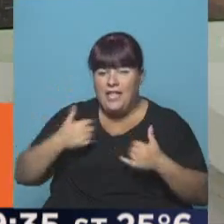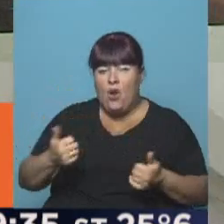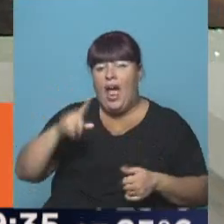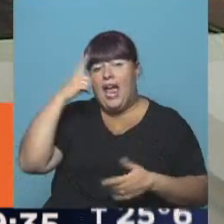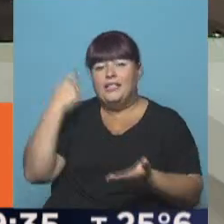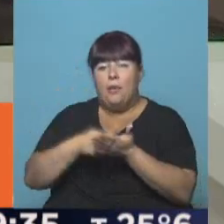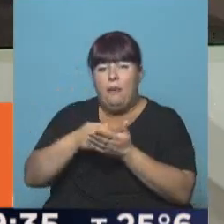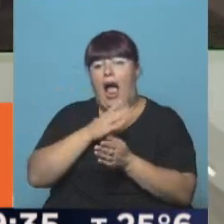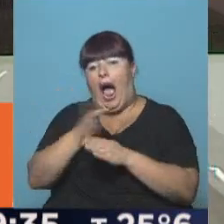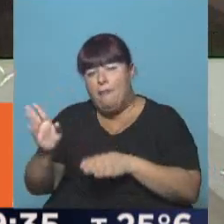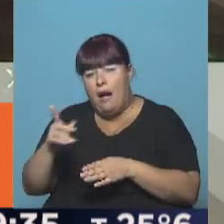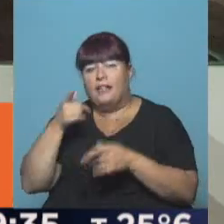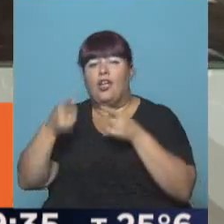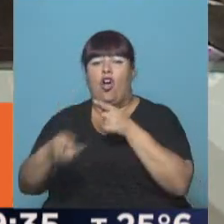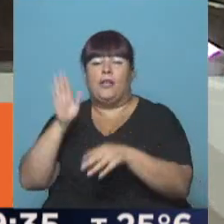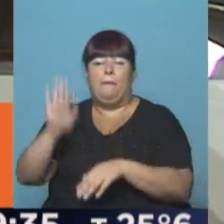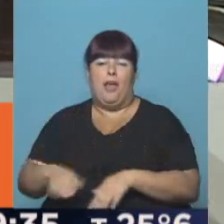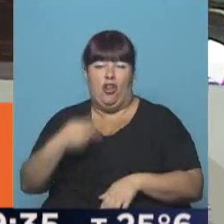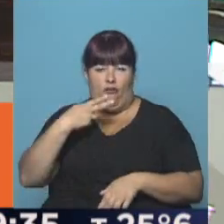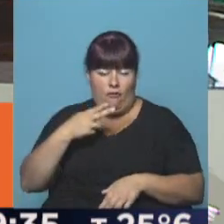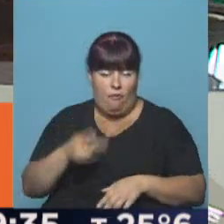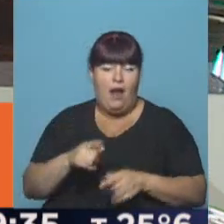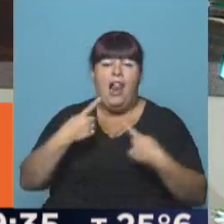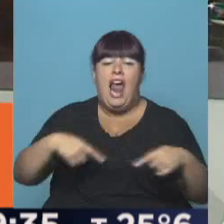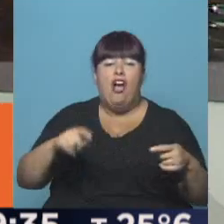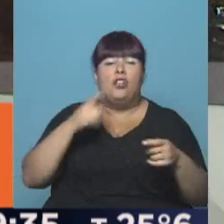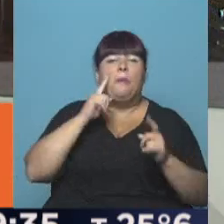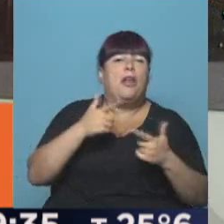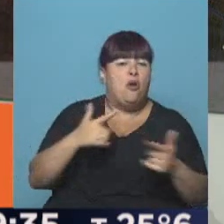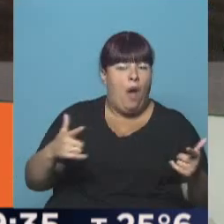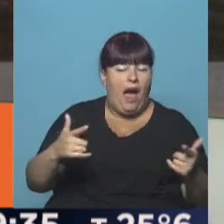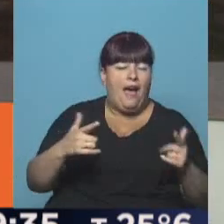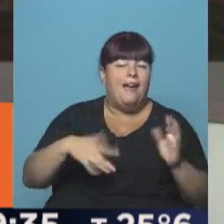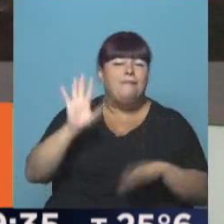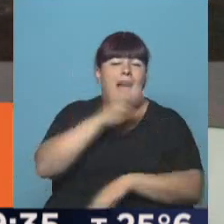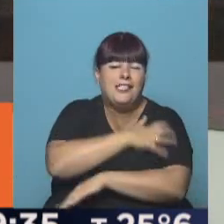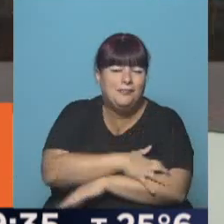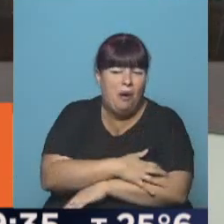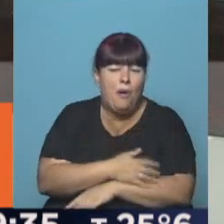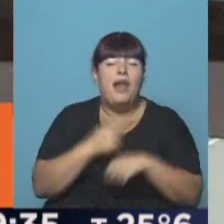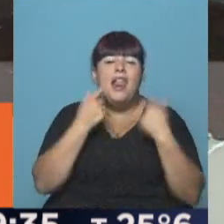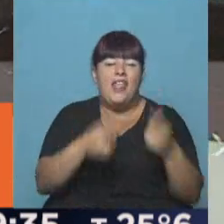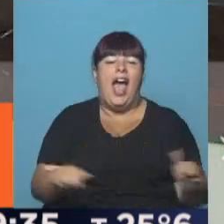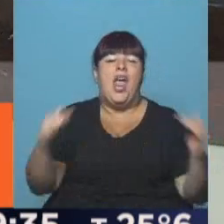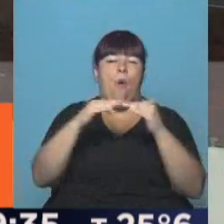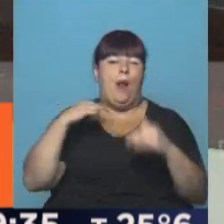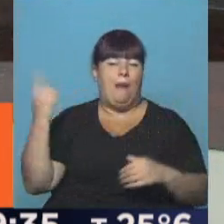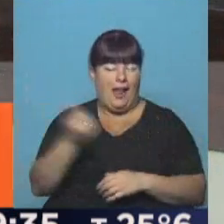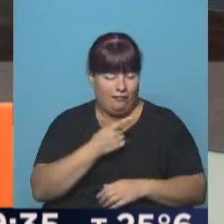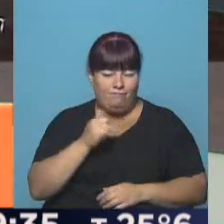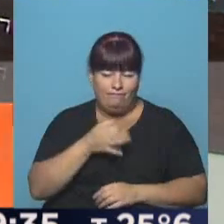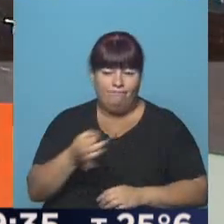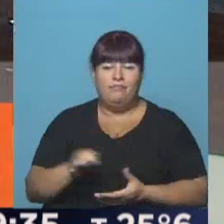tiene invertir colateralmente y mitigar la adicción los útiles no dañan a nadie en el caso de los más carenciados les dan igualdad de oportunidades No es cierto